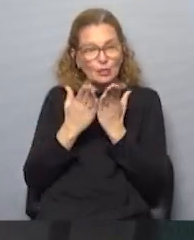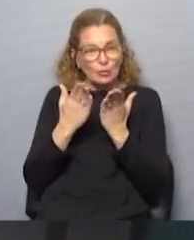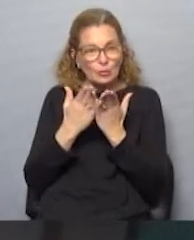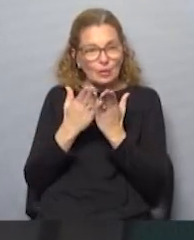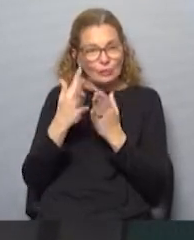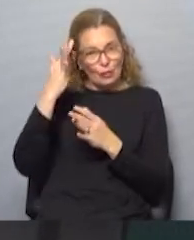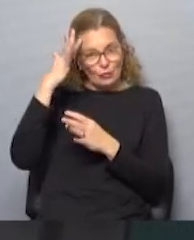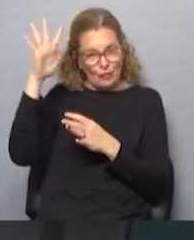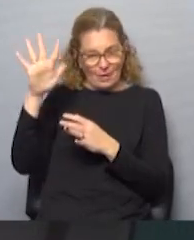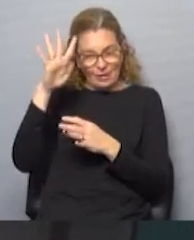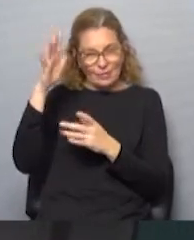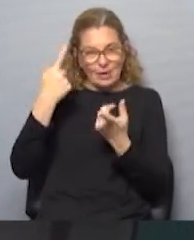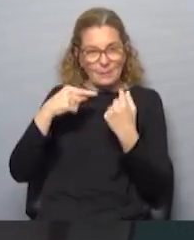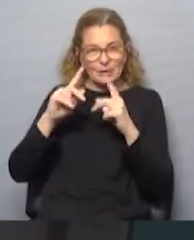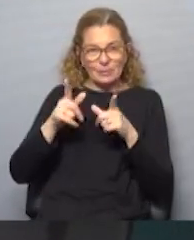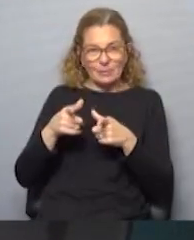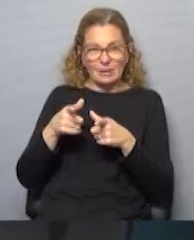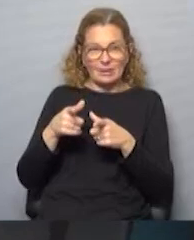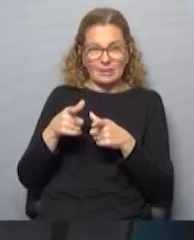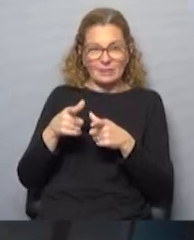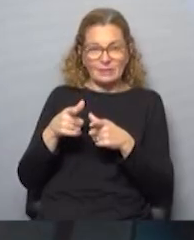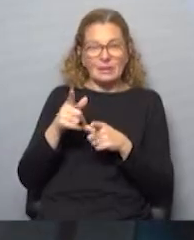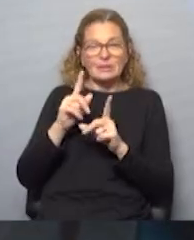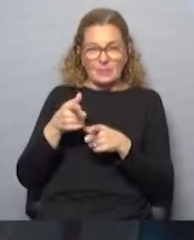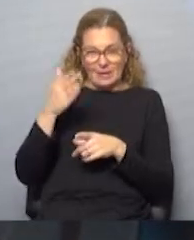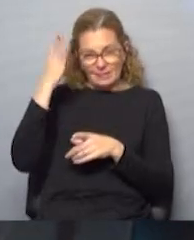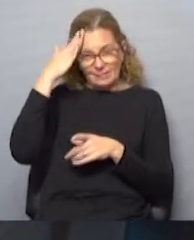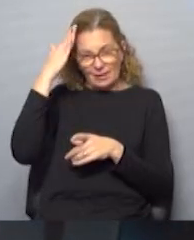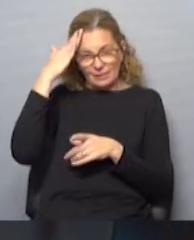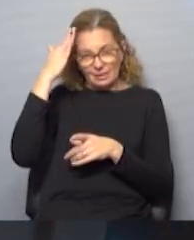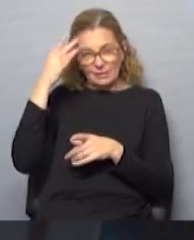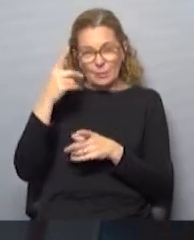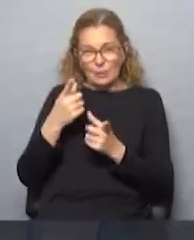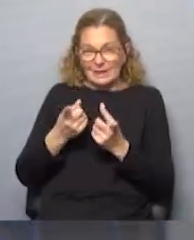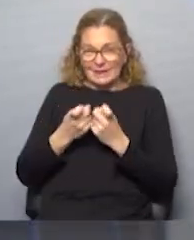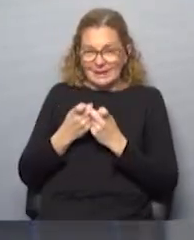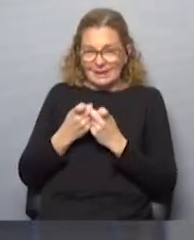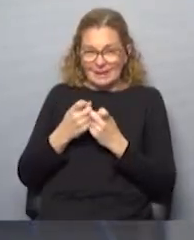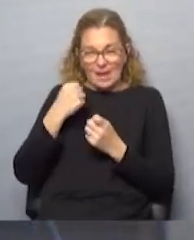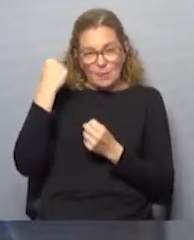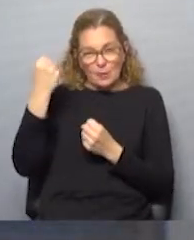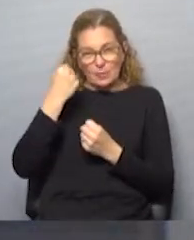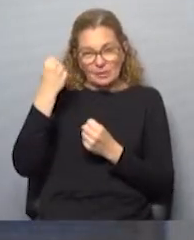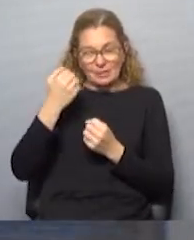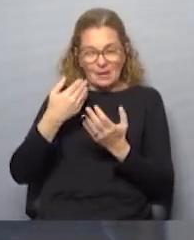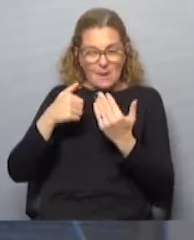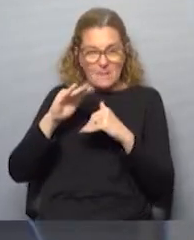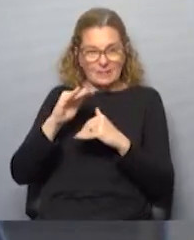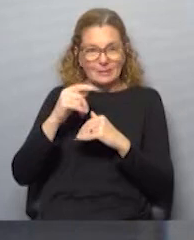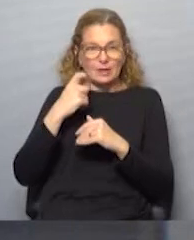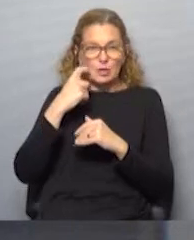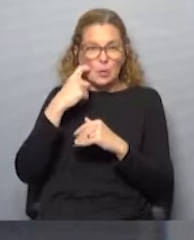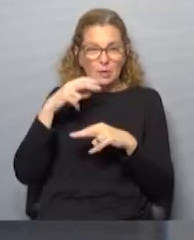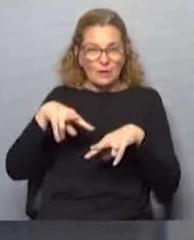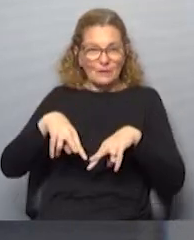soñadores pero también son realistas y pragmáticos entonces tenemos una necesidad imperiosa de aumentar el número de